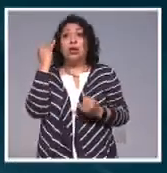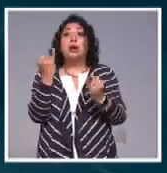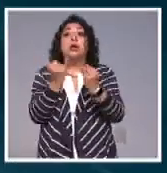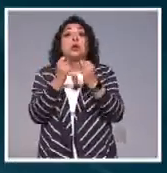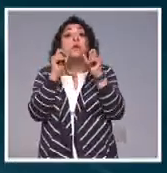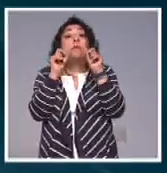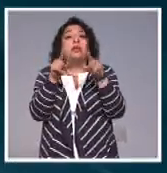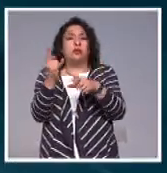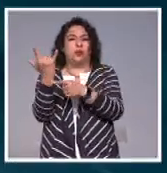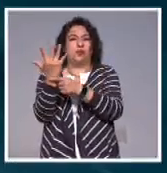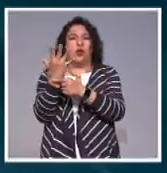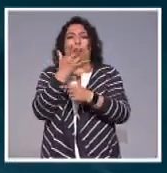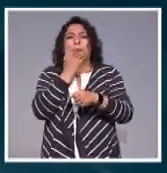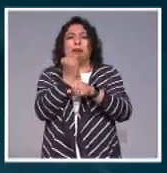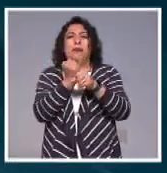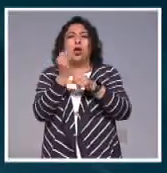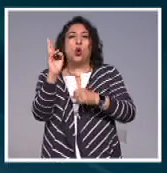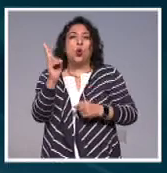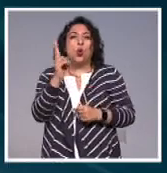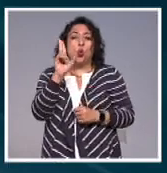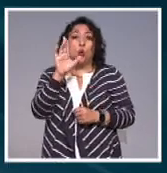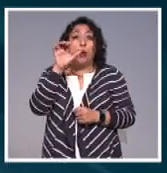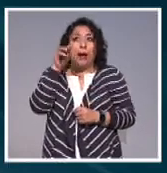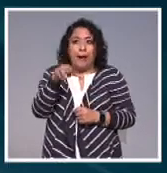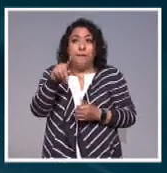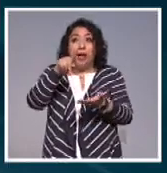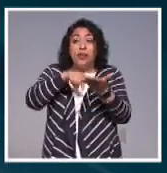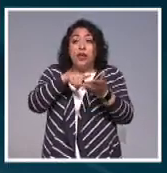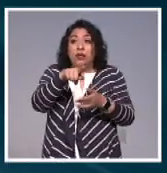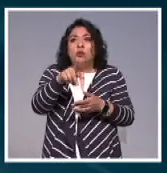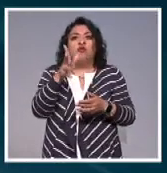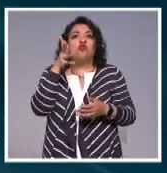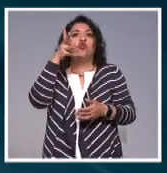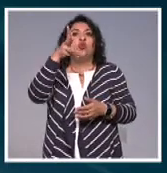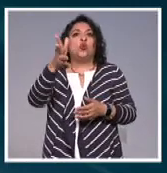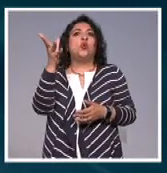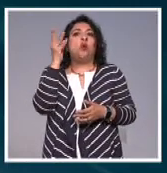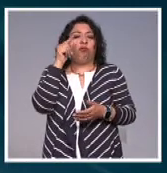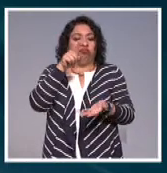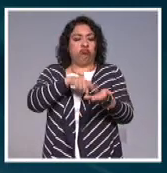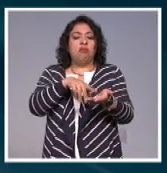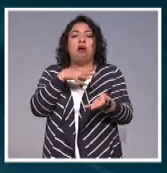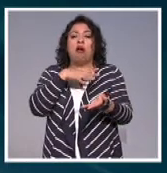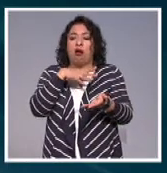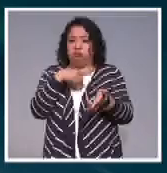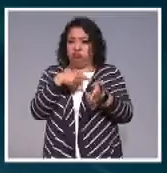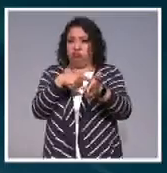También afirma el investigador de la UAM que en estos medios se encuentra el futuro de la radio.